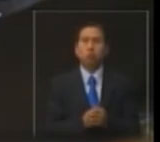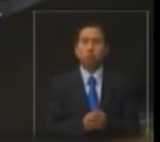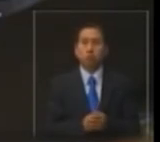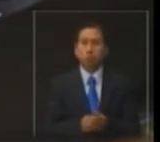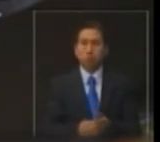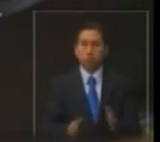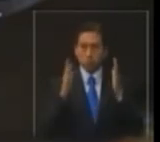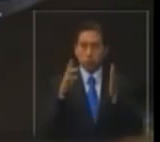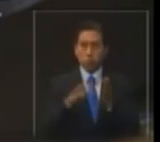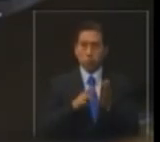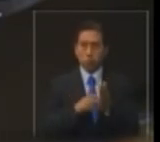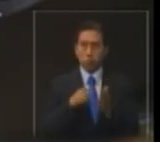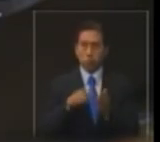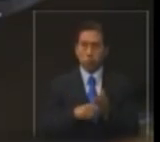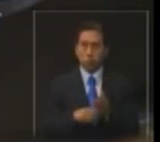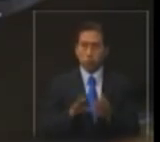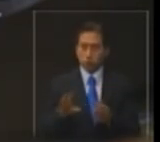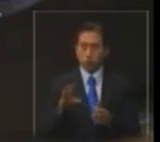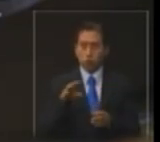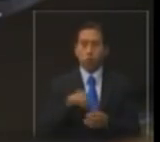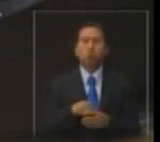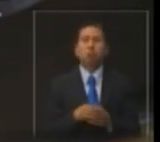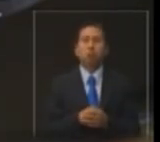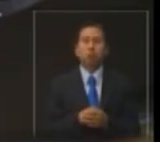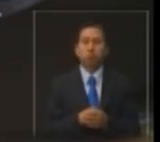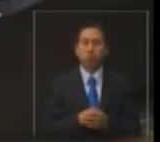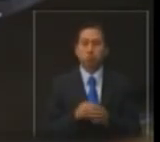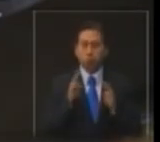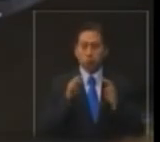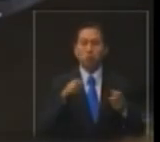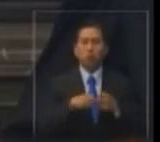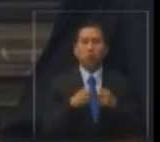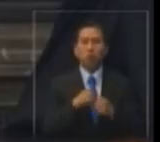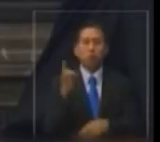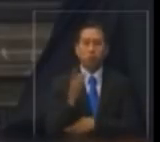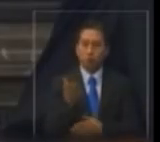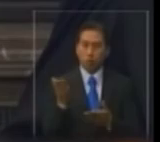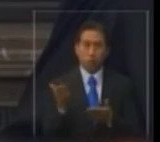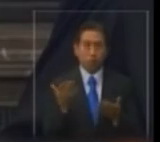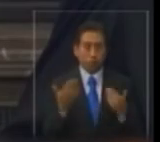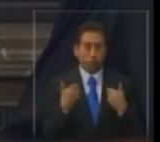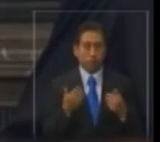atender las cuestiones relacionadas con la mediterraneidad de Bolivia,